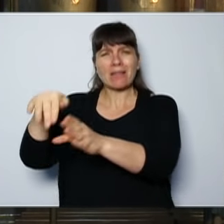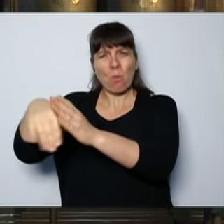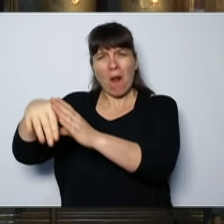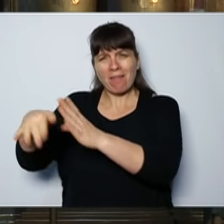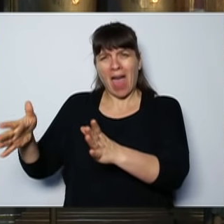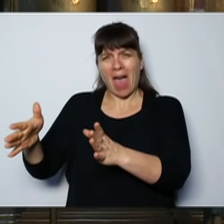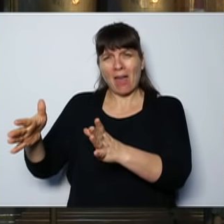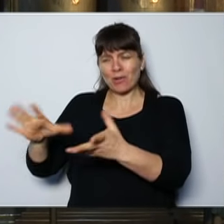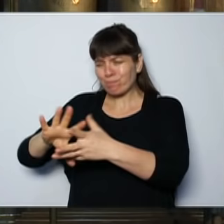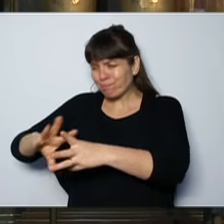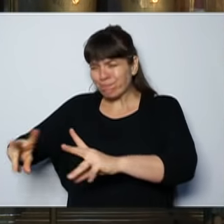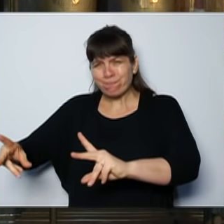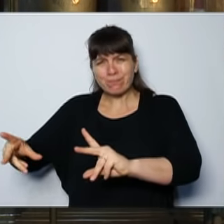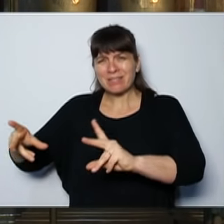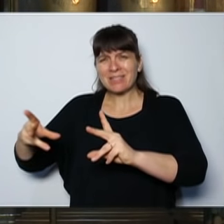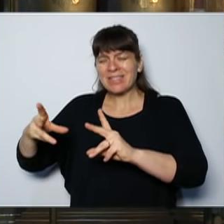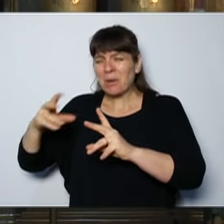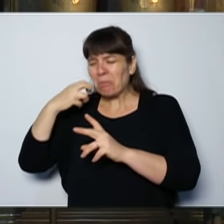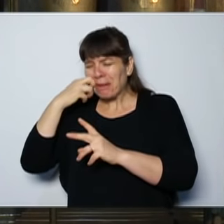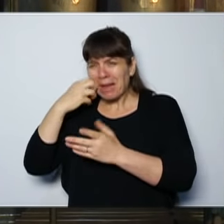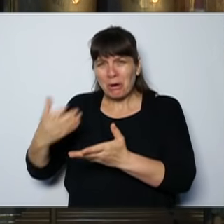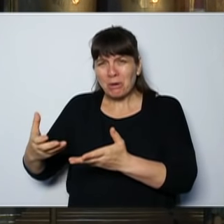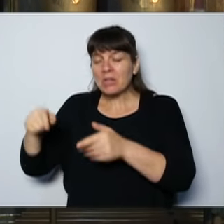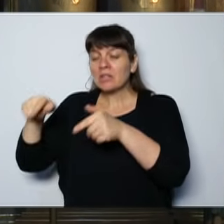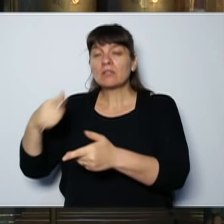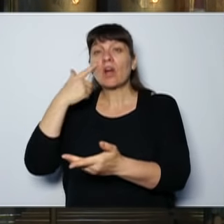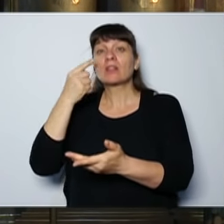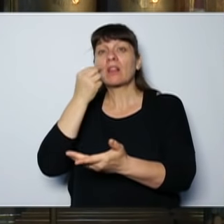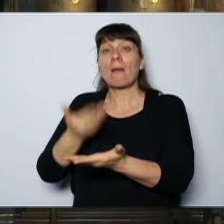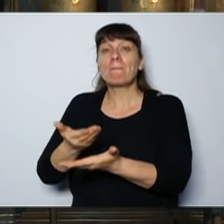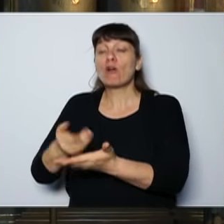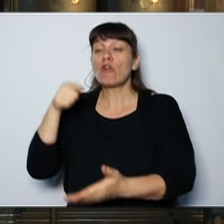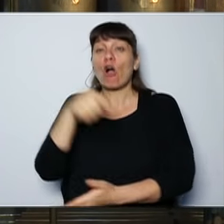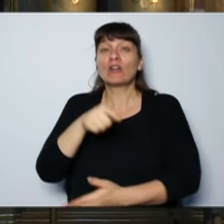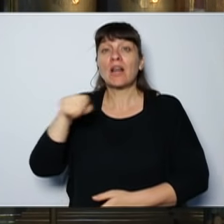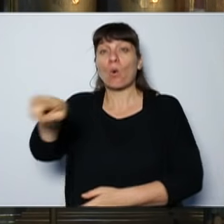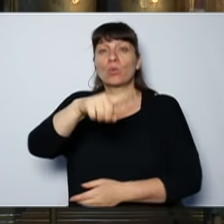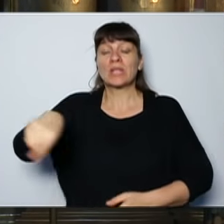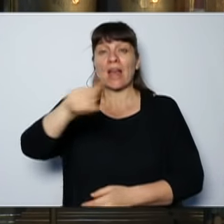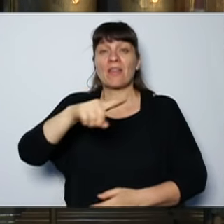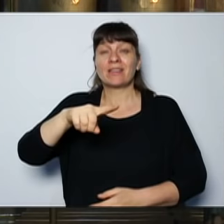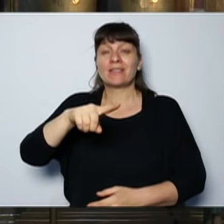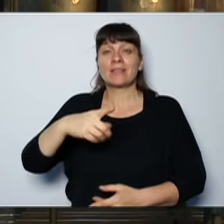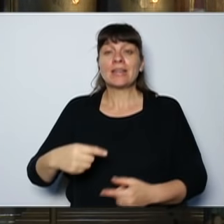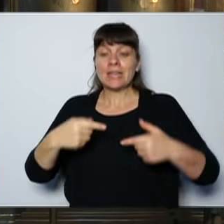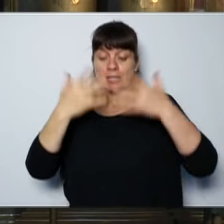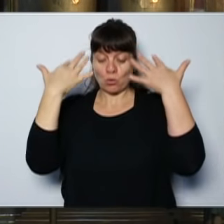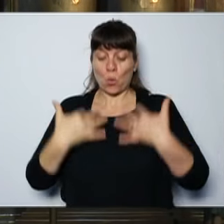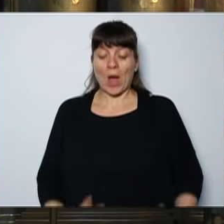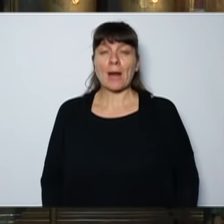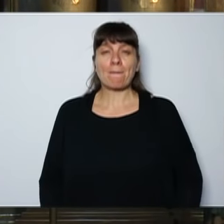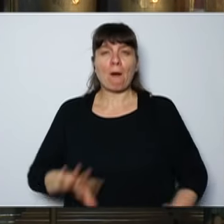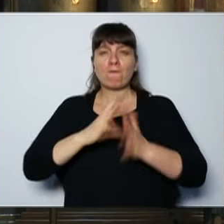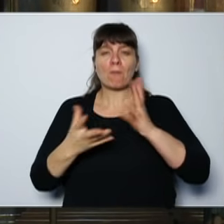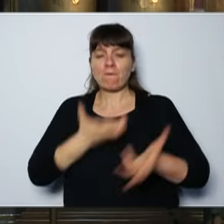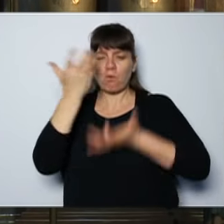han herrumbrado, y esa herrumbre dará testimonio contra ustedes y devorará sus cuerpos